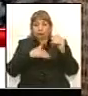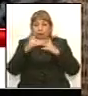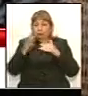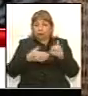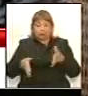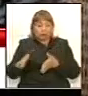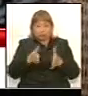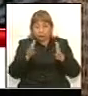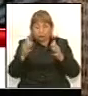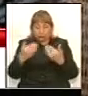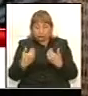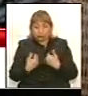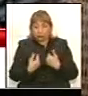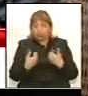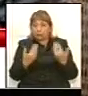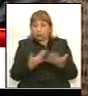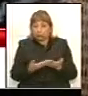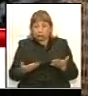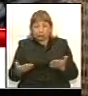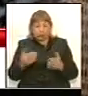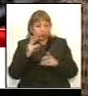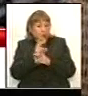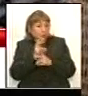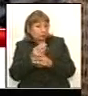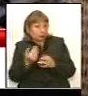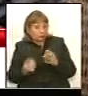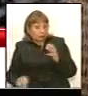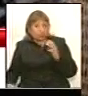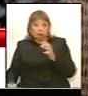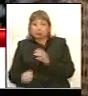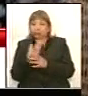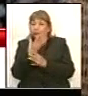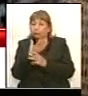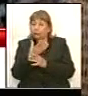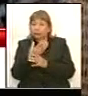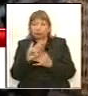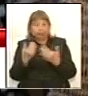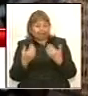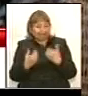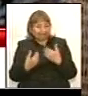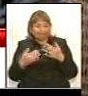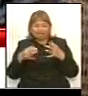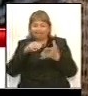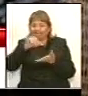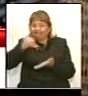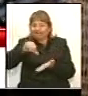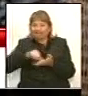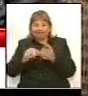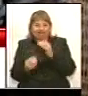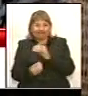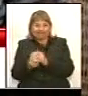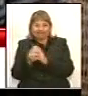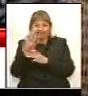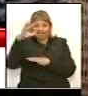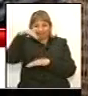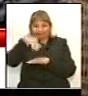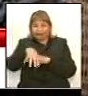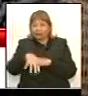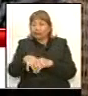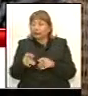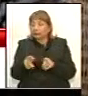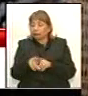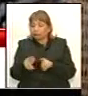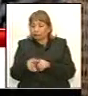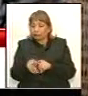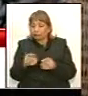Entiendo que están tomando algunas previsiones. Arequipa ciertamente es una región que concentra la actividad volcánica y los riesgos. Desde